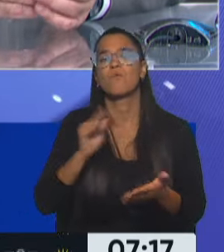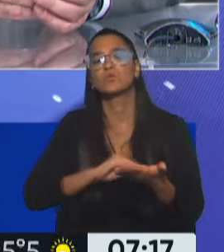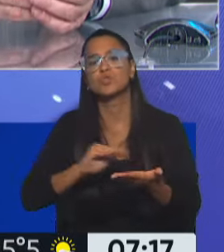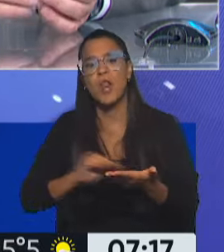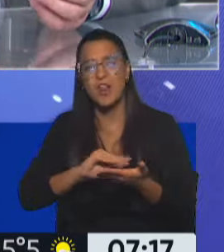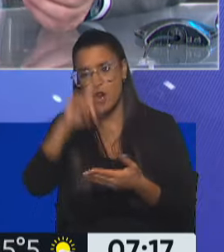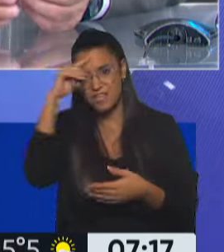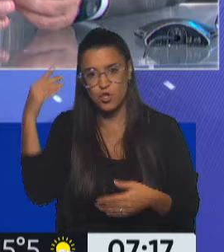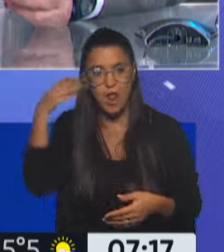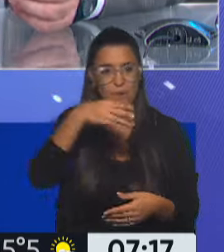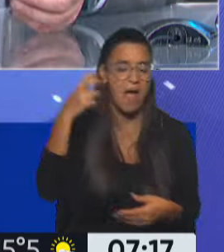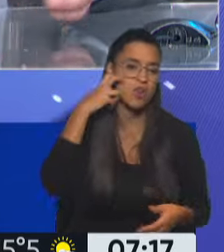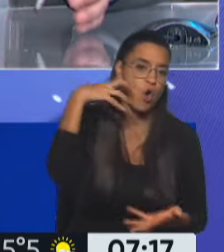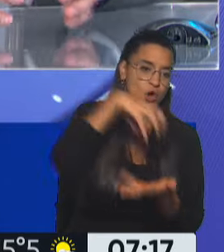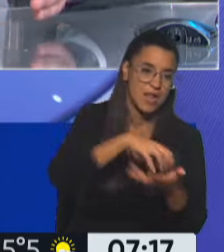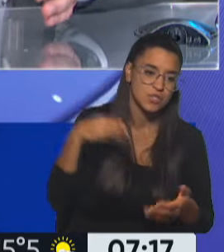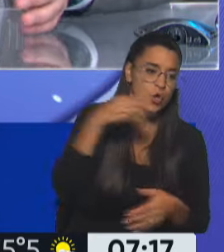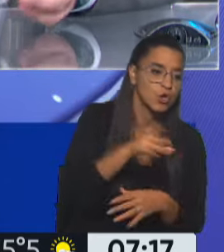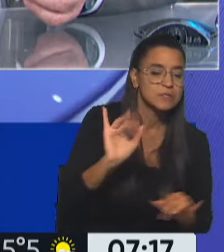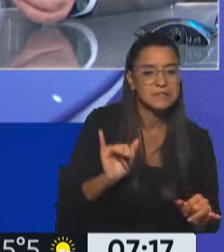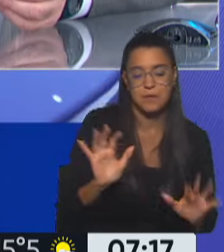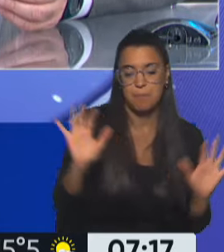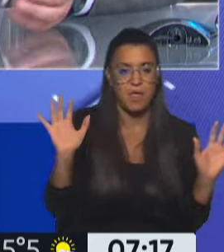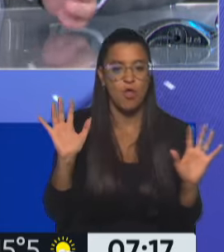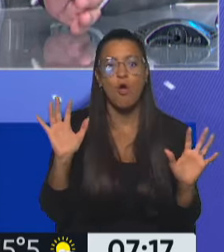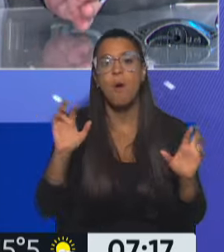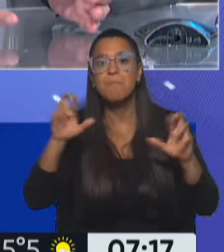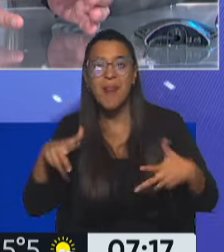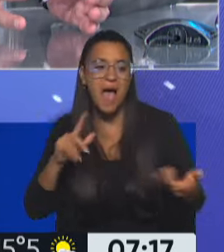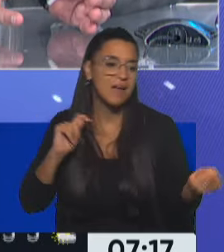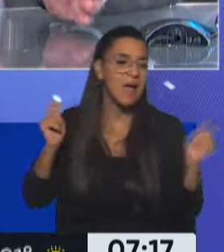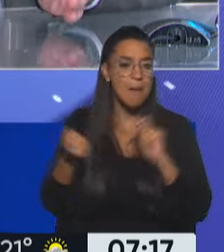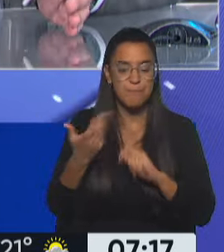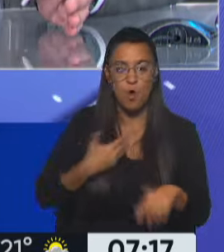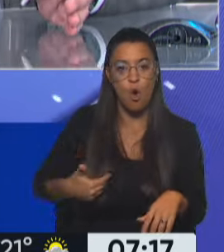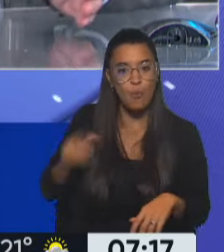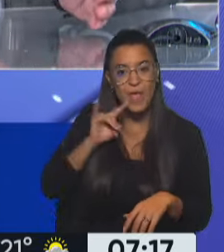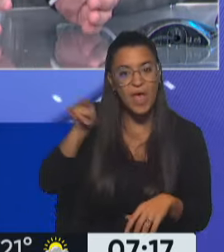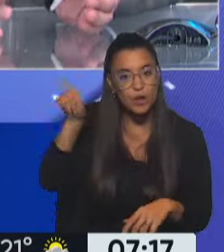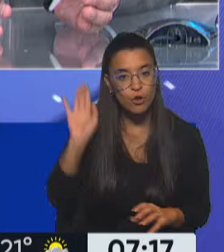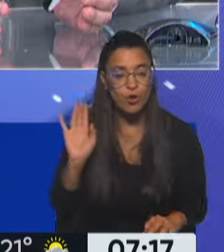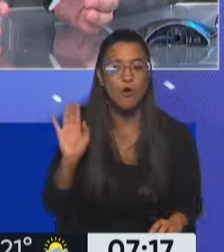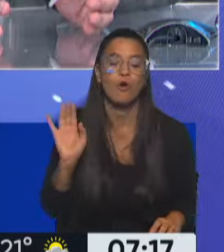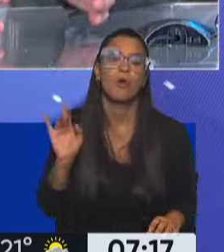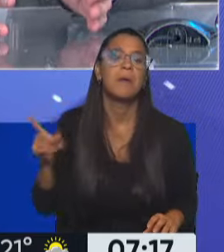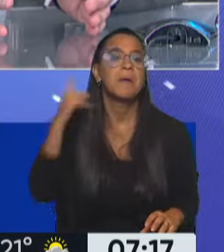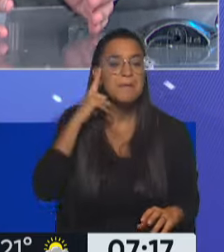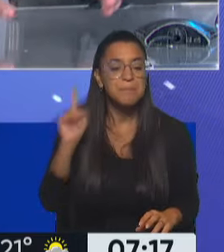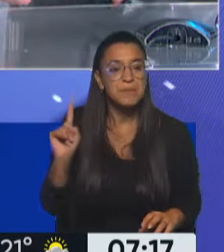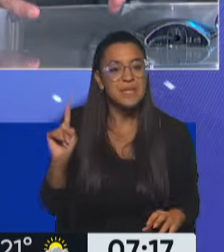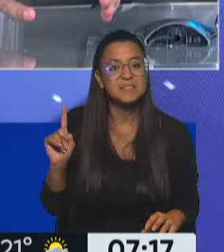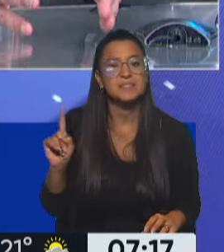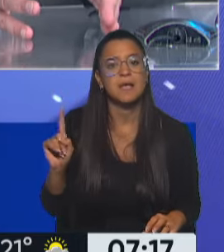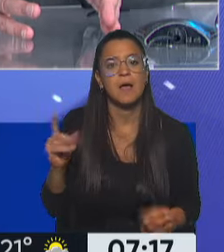al congreso de la nación pero lo cierto es que el cambio de estrategia del gobierno Lo que piensan en El Ejecutivo es